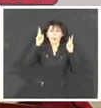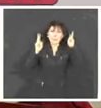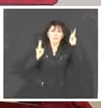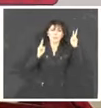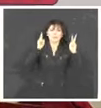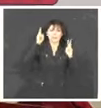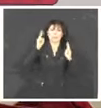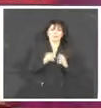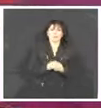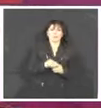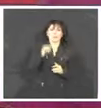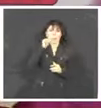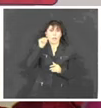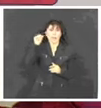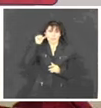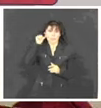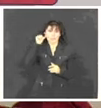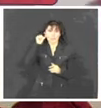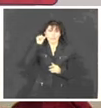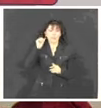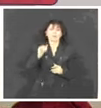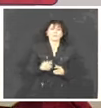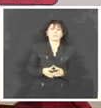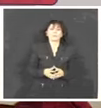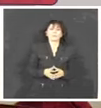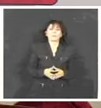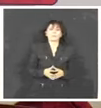Ayer estuvimos